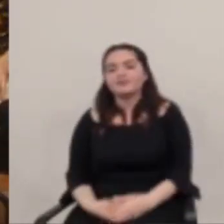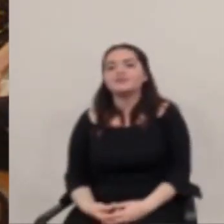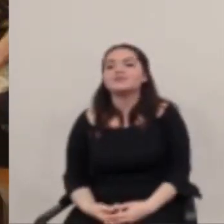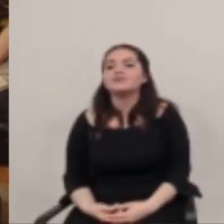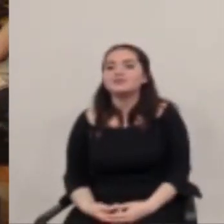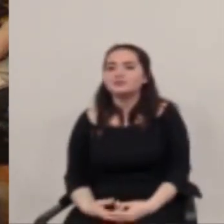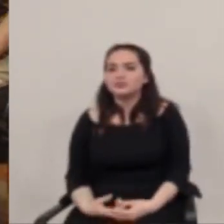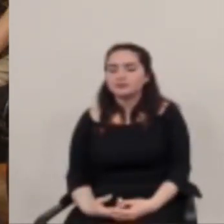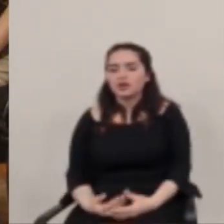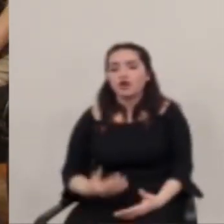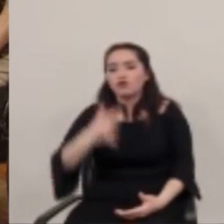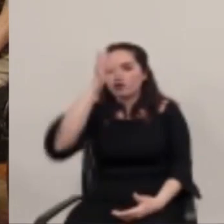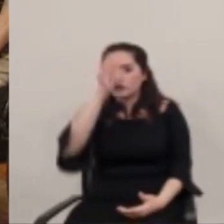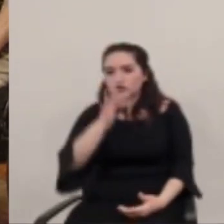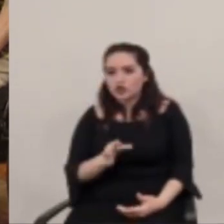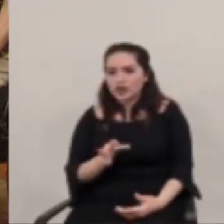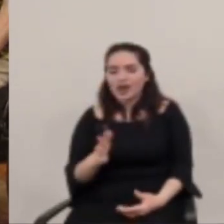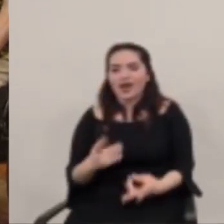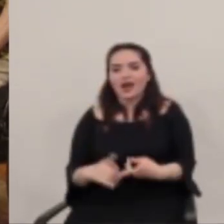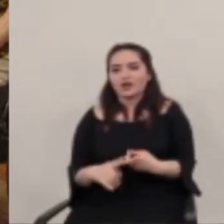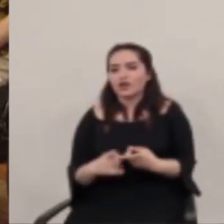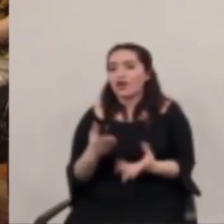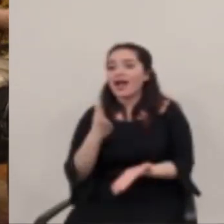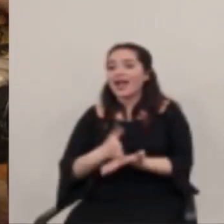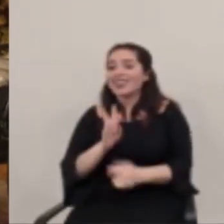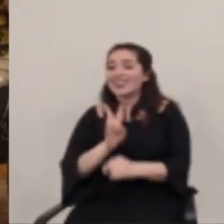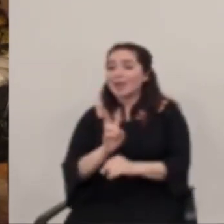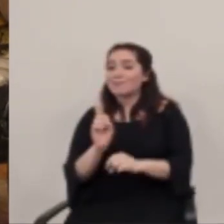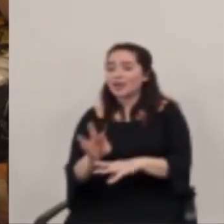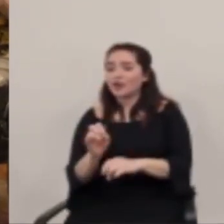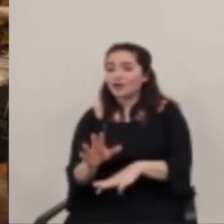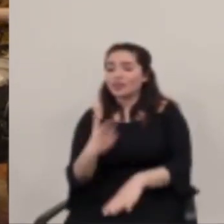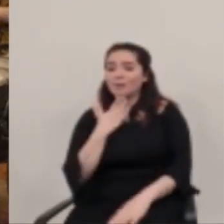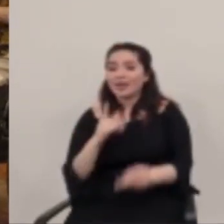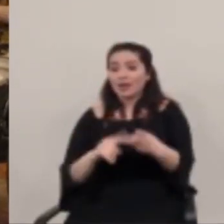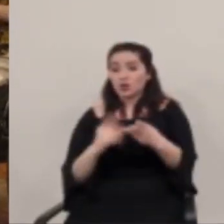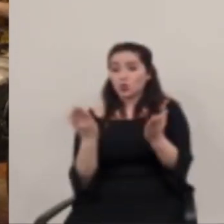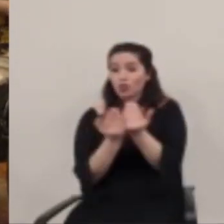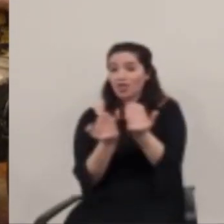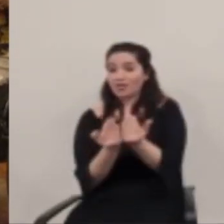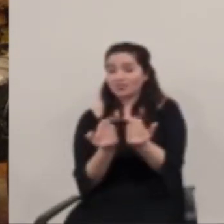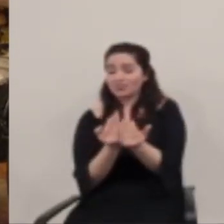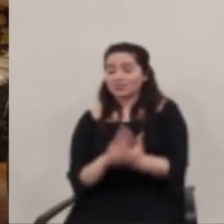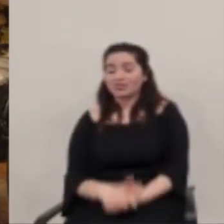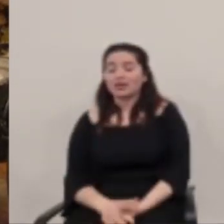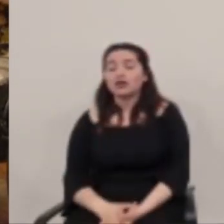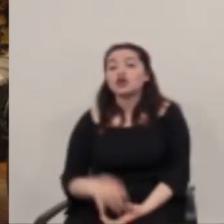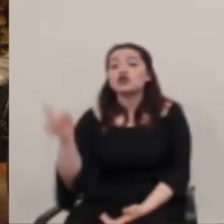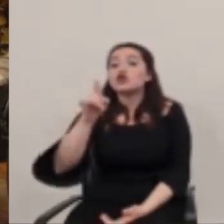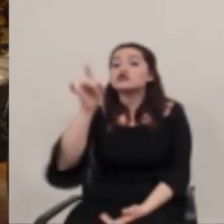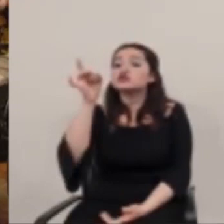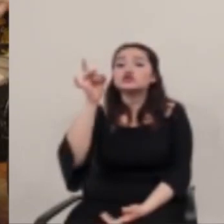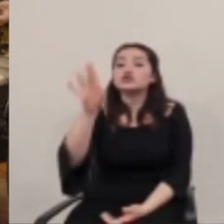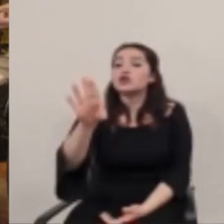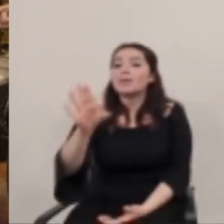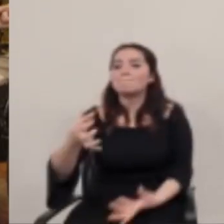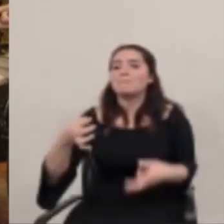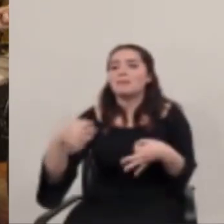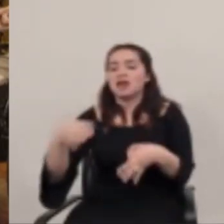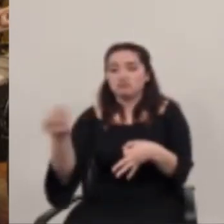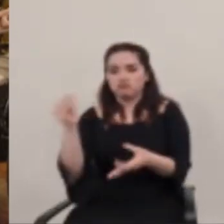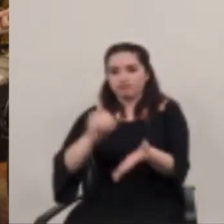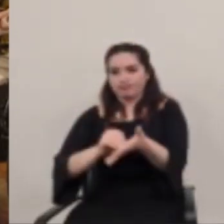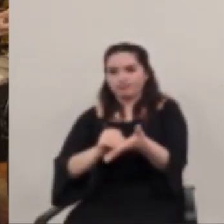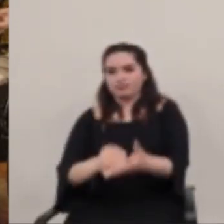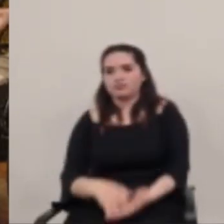Considerando funcionarias, considerando el cuerpo académico, considerando el cuerpo estudiantil, pero no solamente en un papel. Y